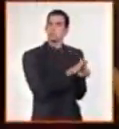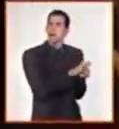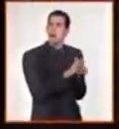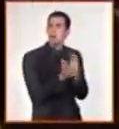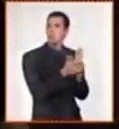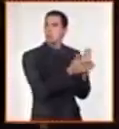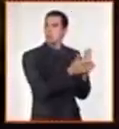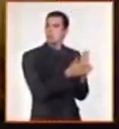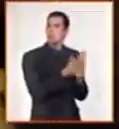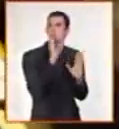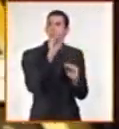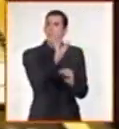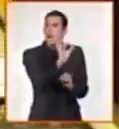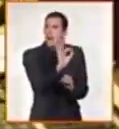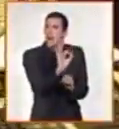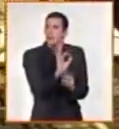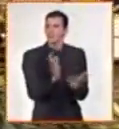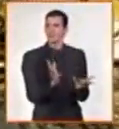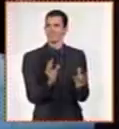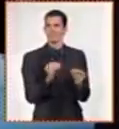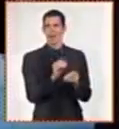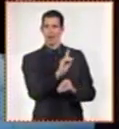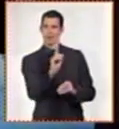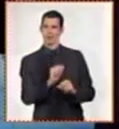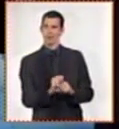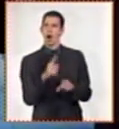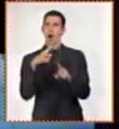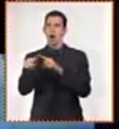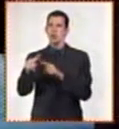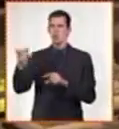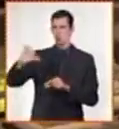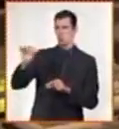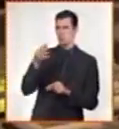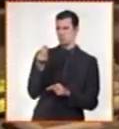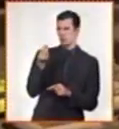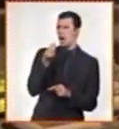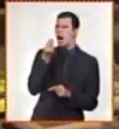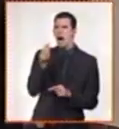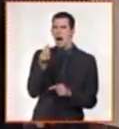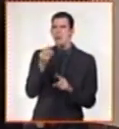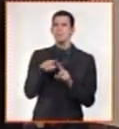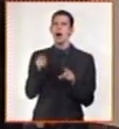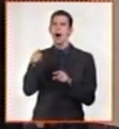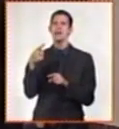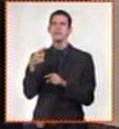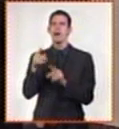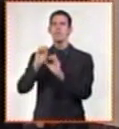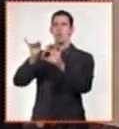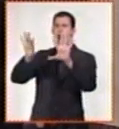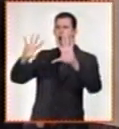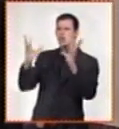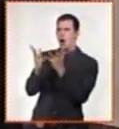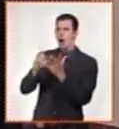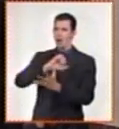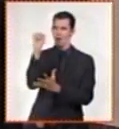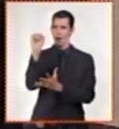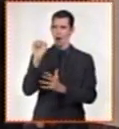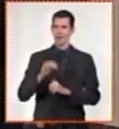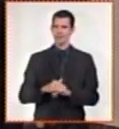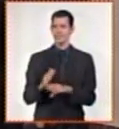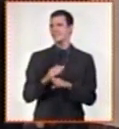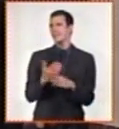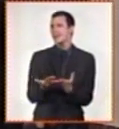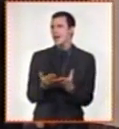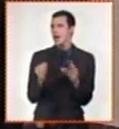años, los dirigentes y funcionarios del partido y del Estado, diplomáticos, medios, think tanks e